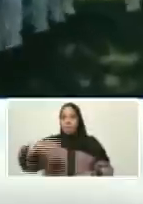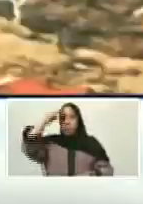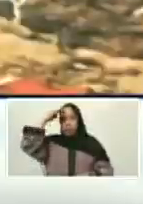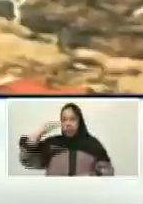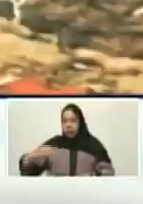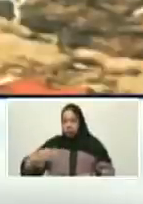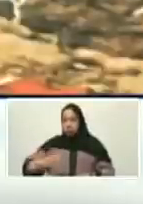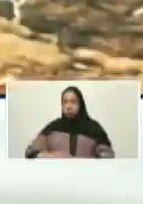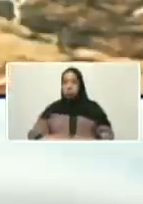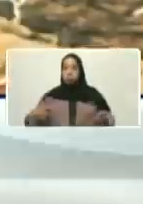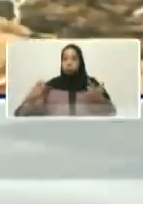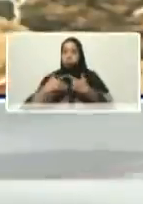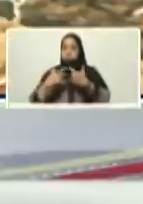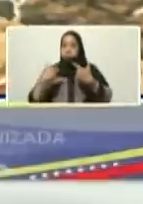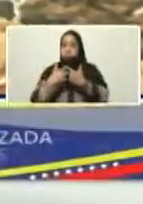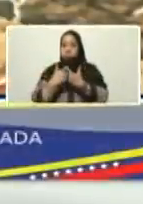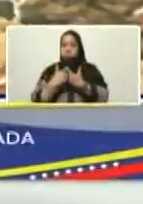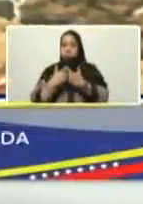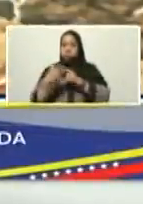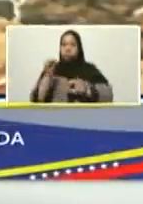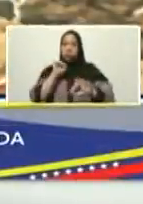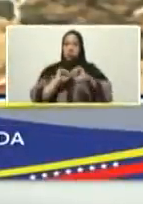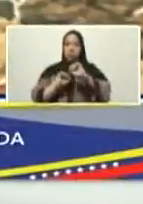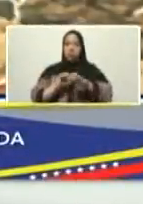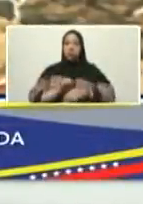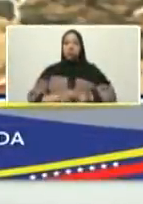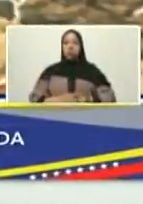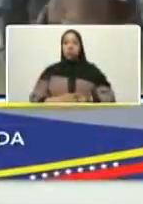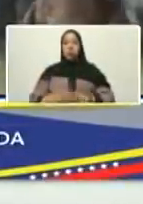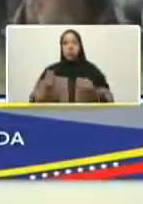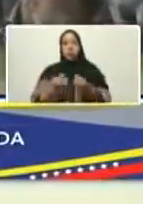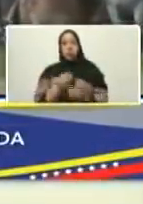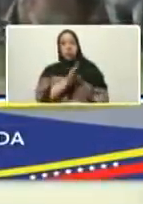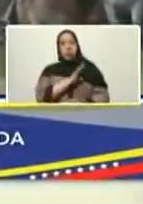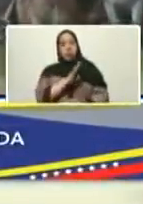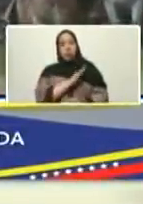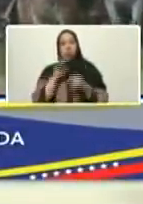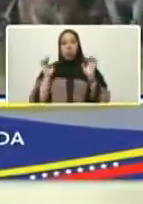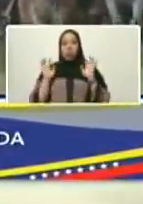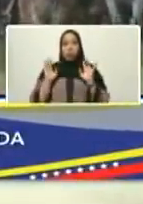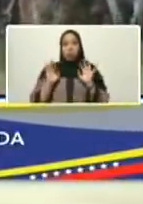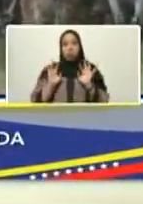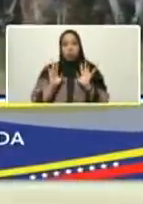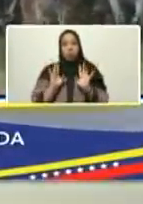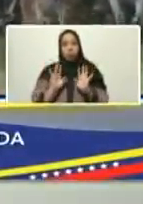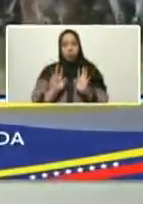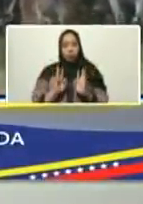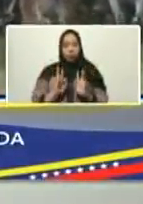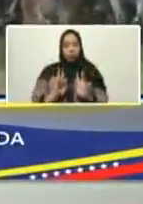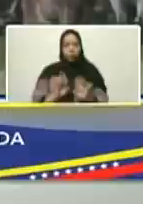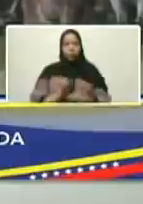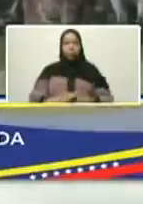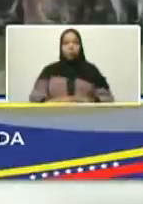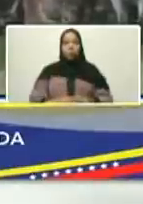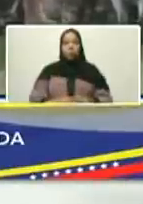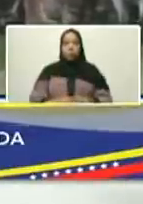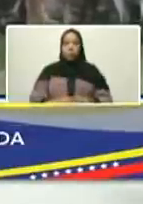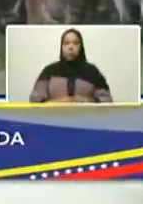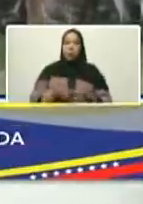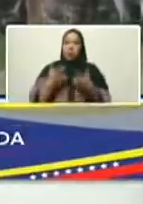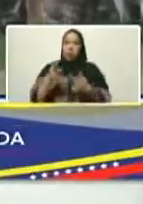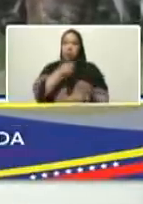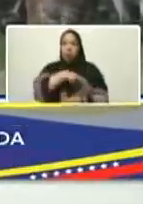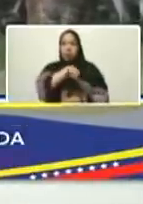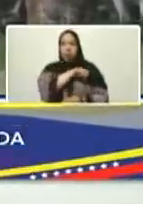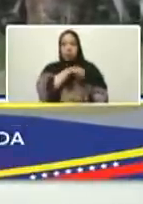de frente con sus tropas a unas tropas del Imperio Español